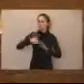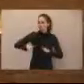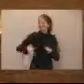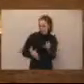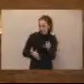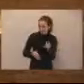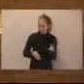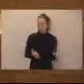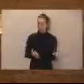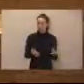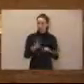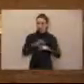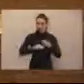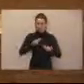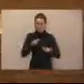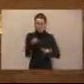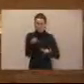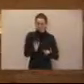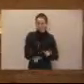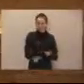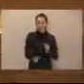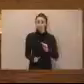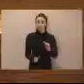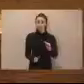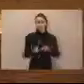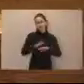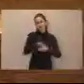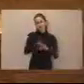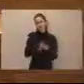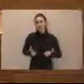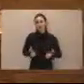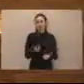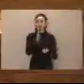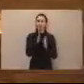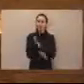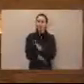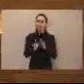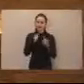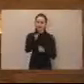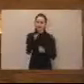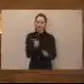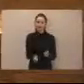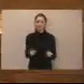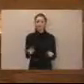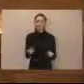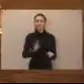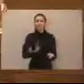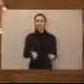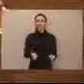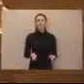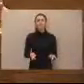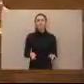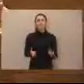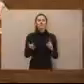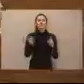disposición presupuestaria para poder acometer también parte de ese gasto. Pero no solamente eso